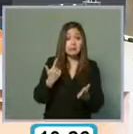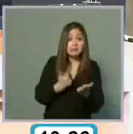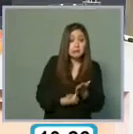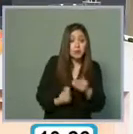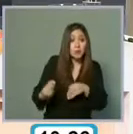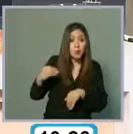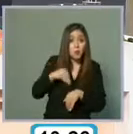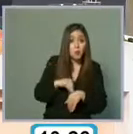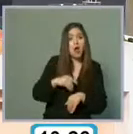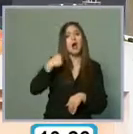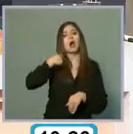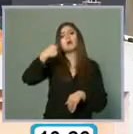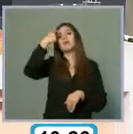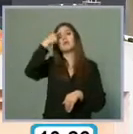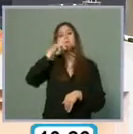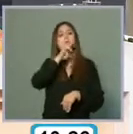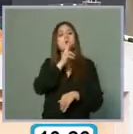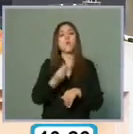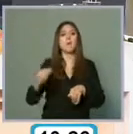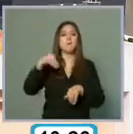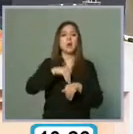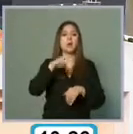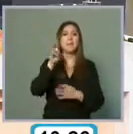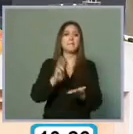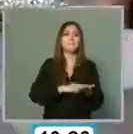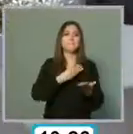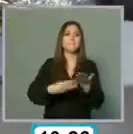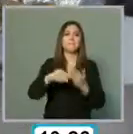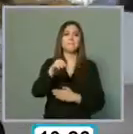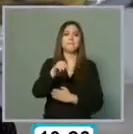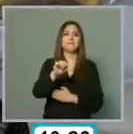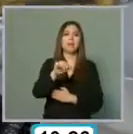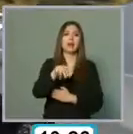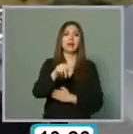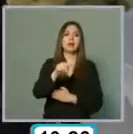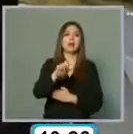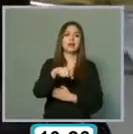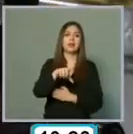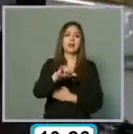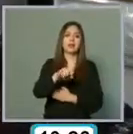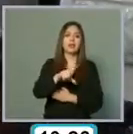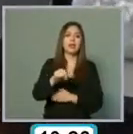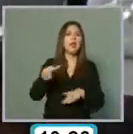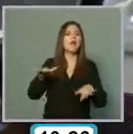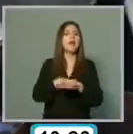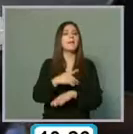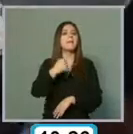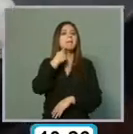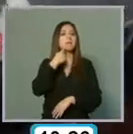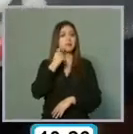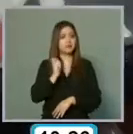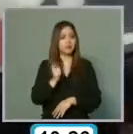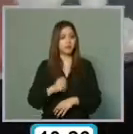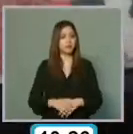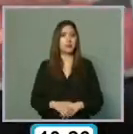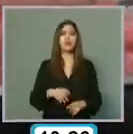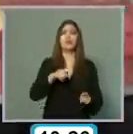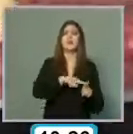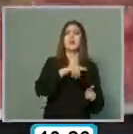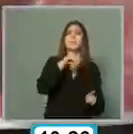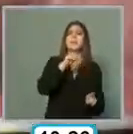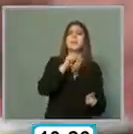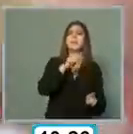por agregarle mantequilla, que le va a dar un sabor pues espectacular, ¿no? Le va a dar un toque ¿Puede ser diferente. mantequilla o margarina? De